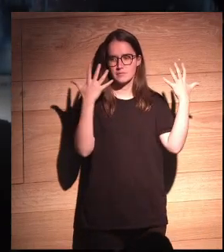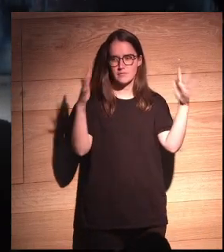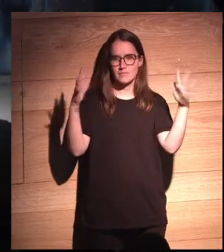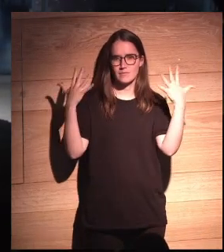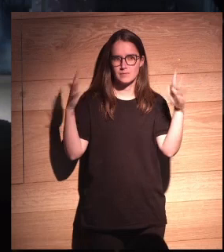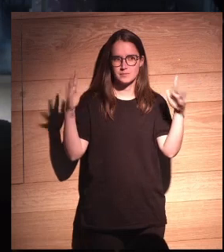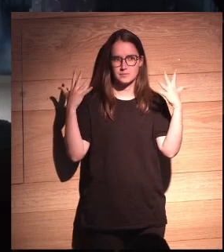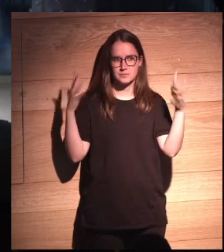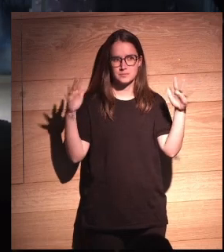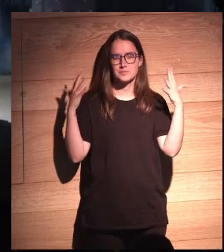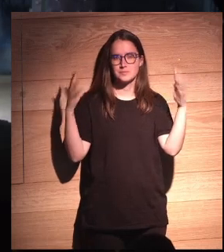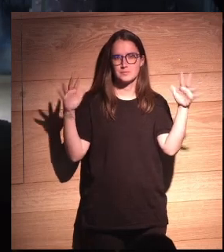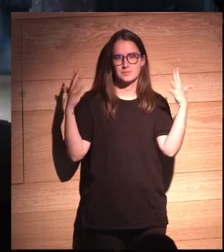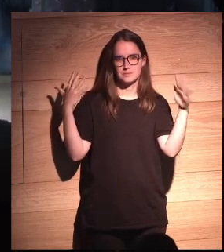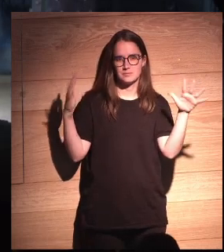Gracias.